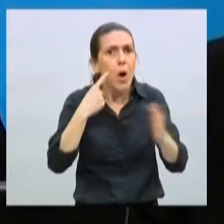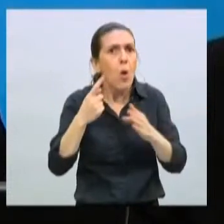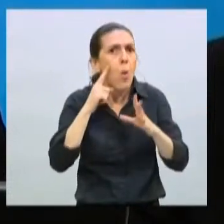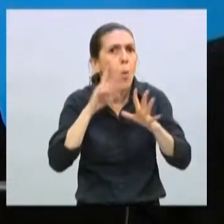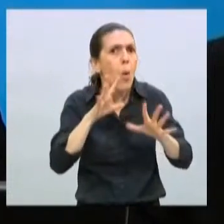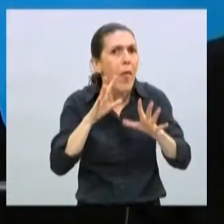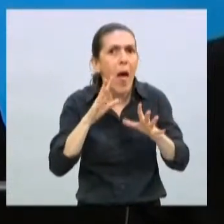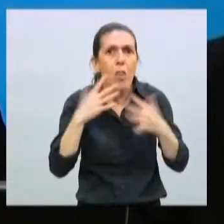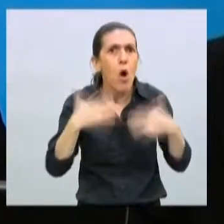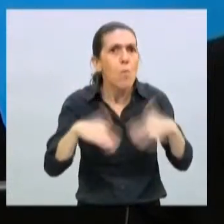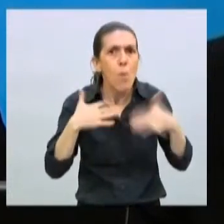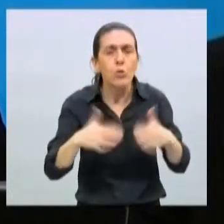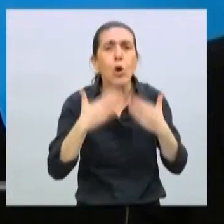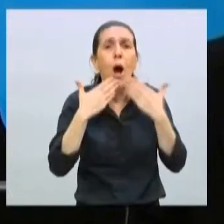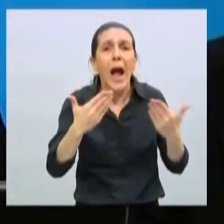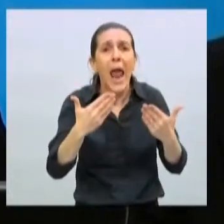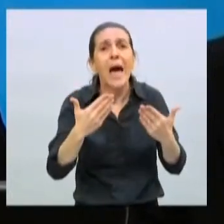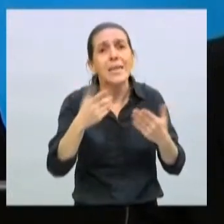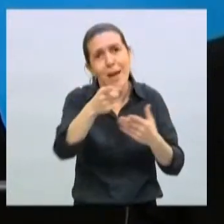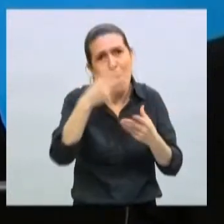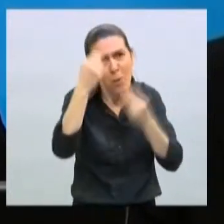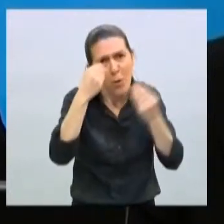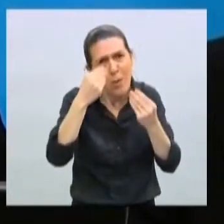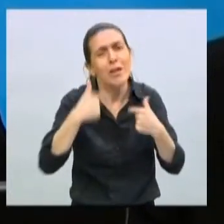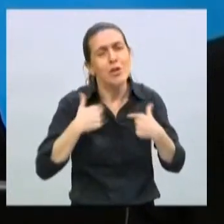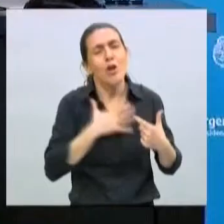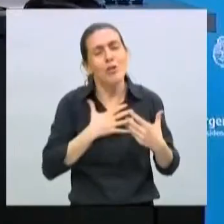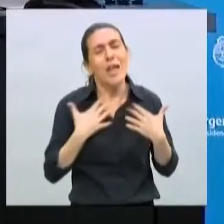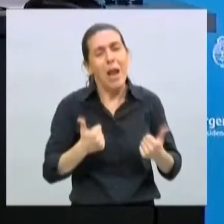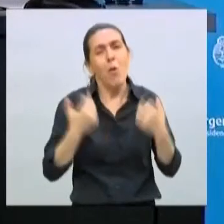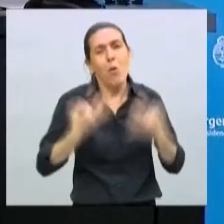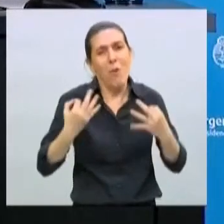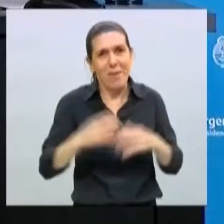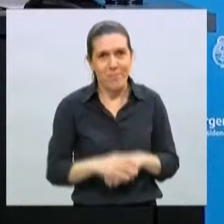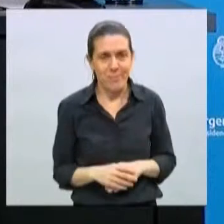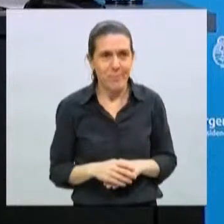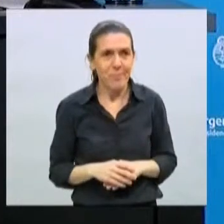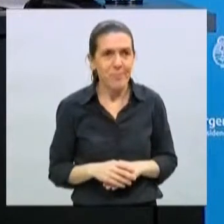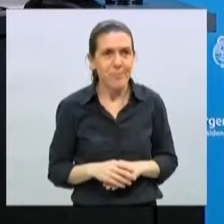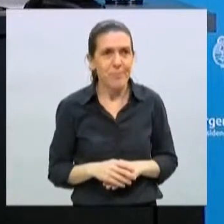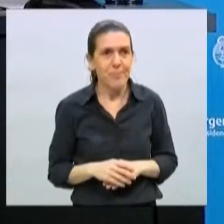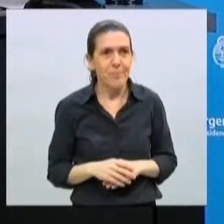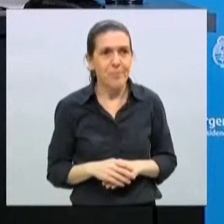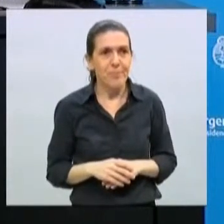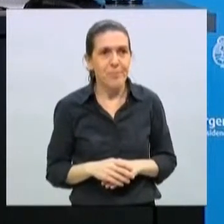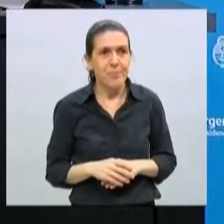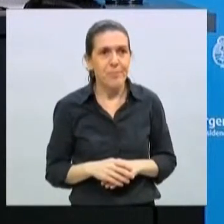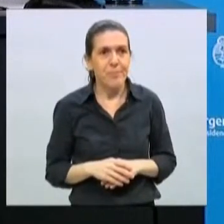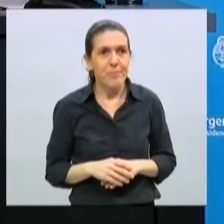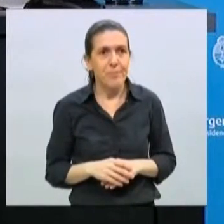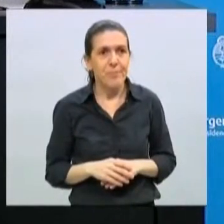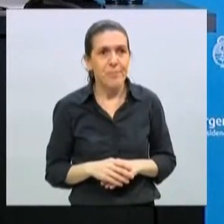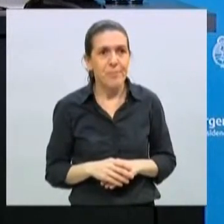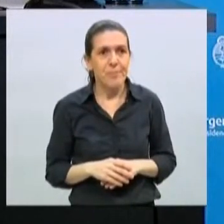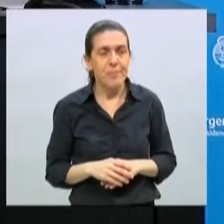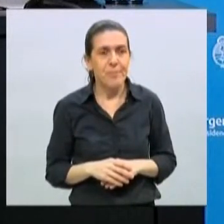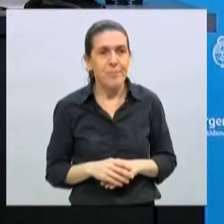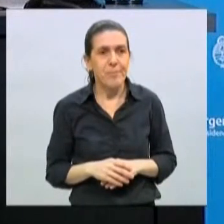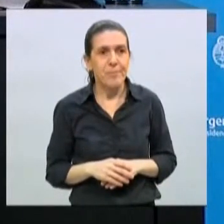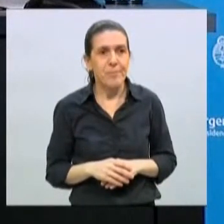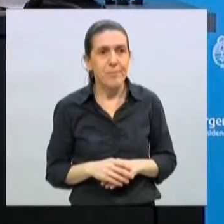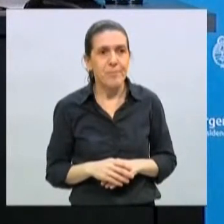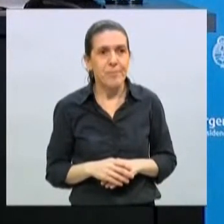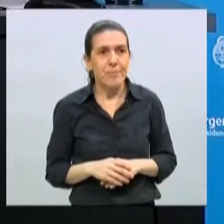muchísimo. Gracias por preocuparte, pero estoy muy bien.